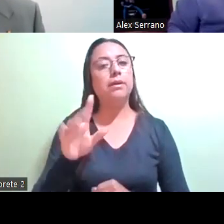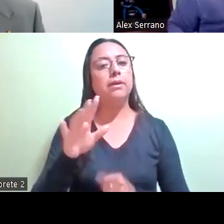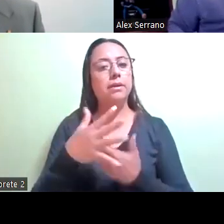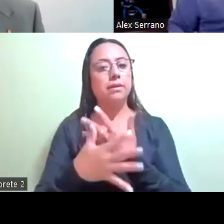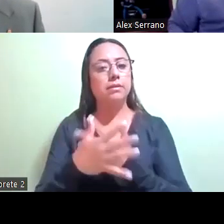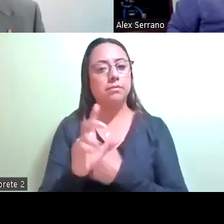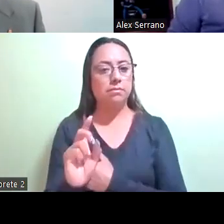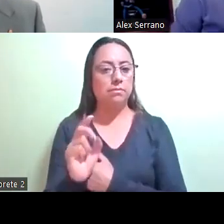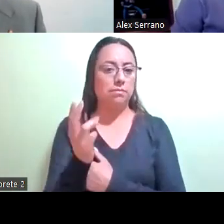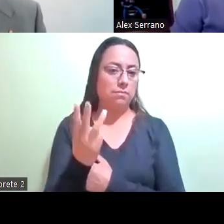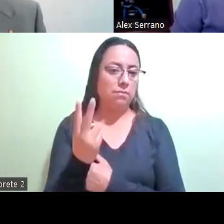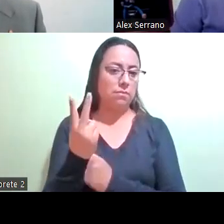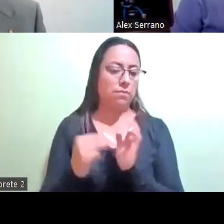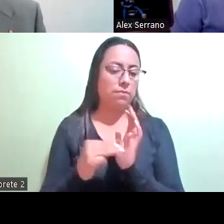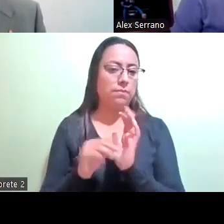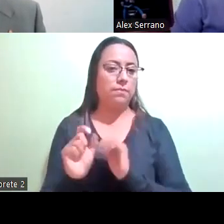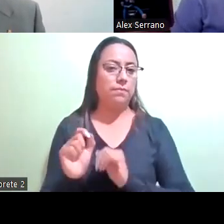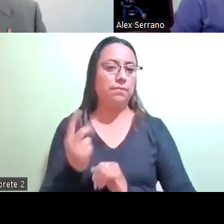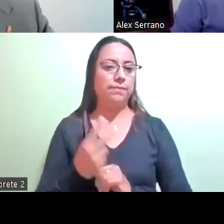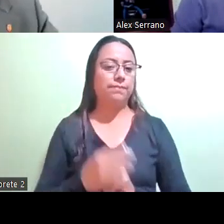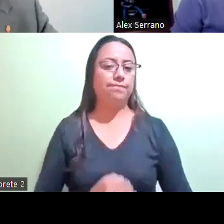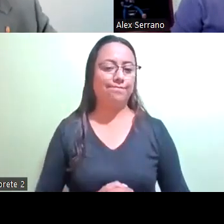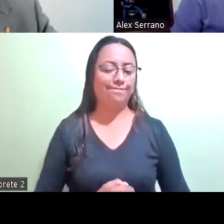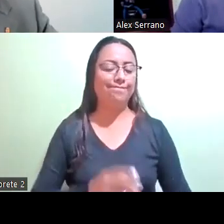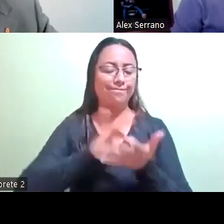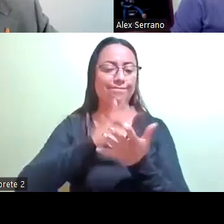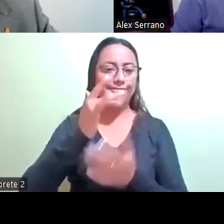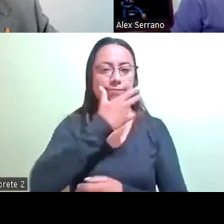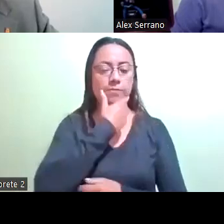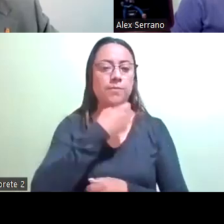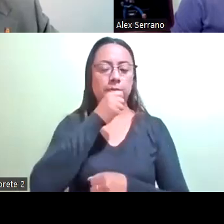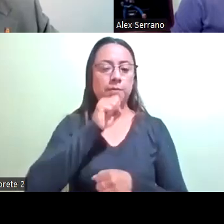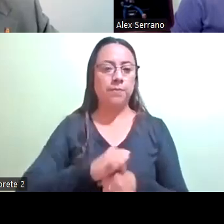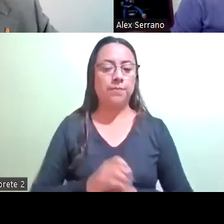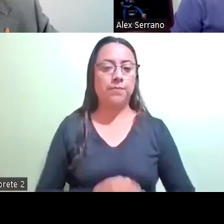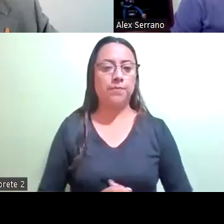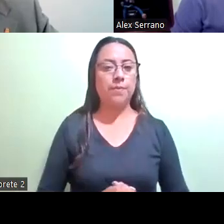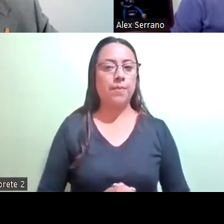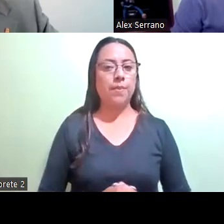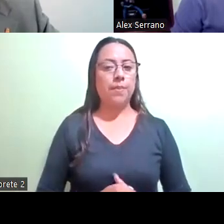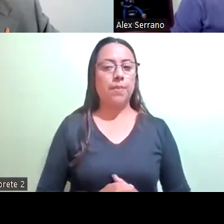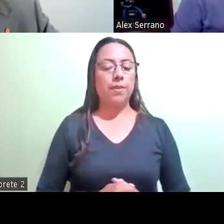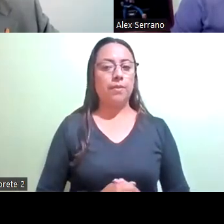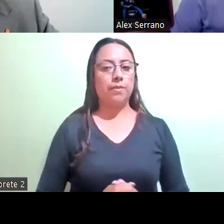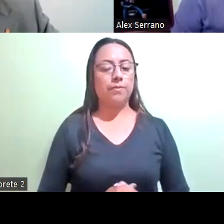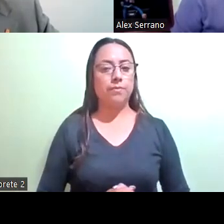rrp.ip.1573-2022. Gracias, secretario. ¿Existe algún comentario al respecto?